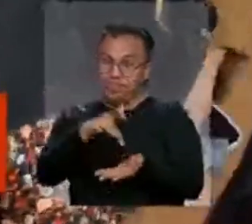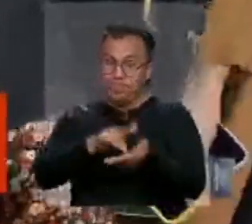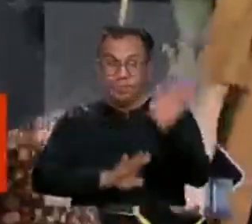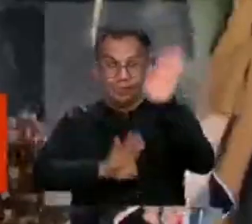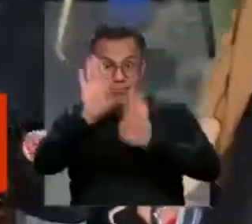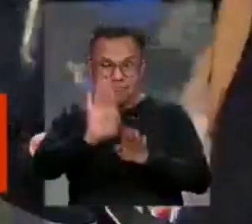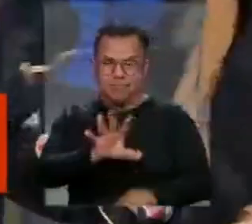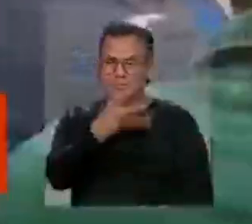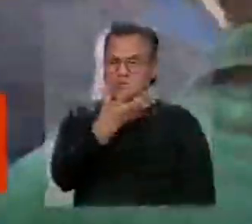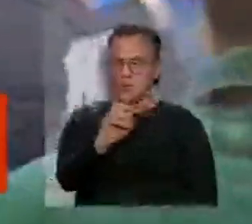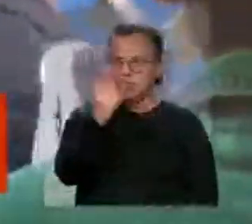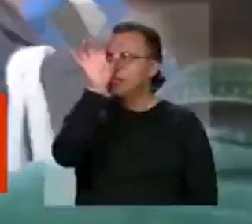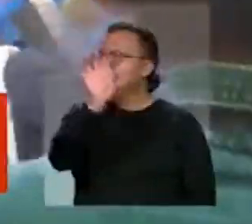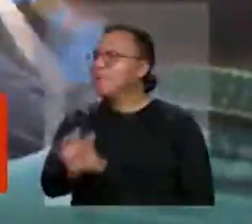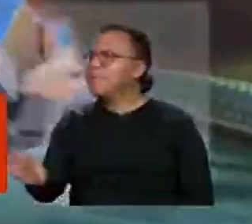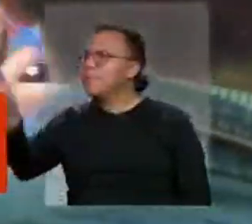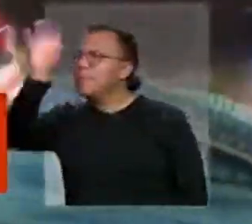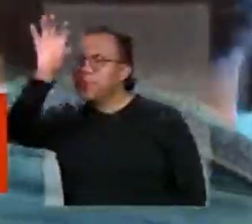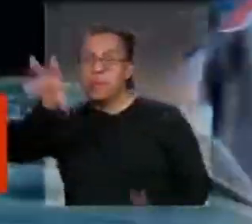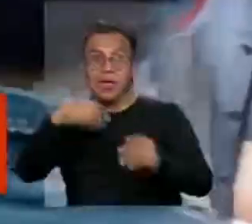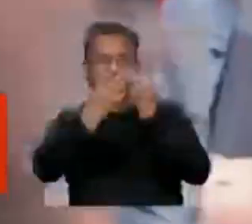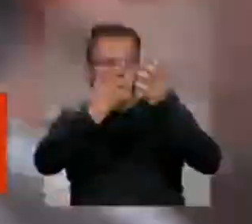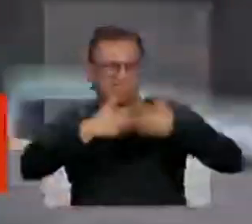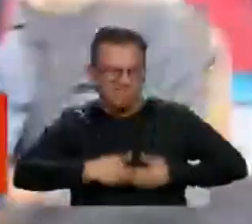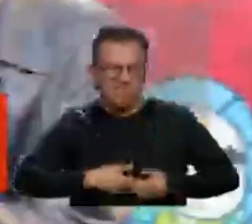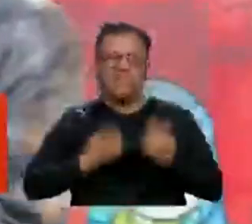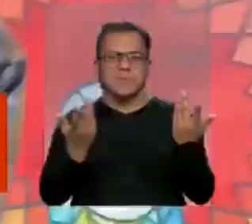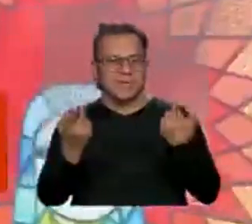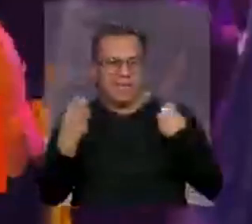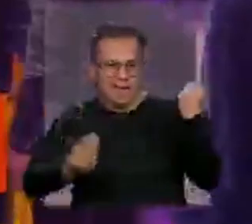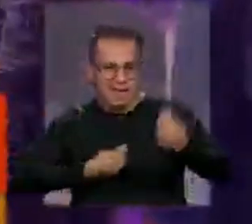más de 50 países del mundo, eventos de industria, maratones de